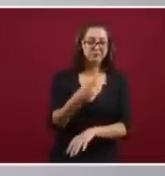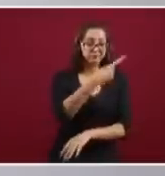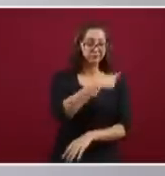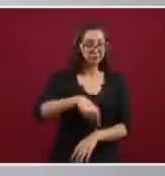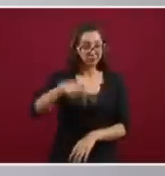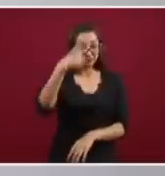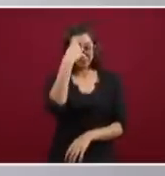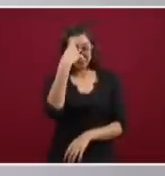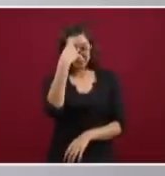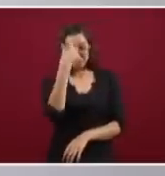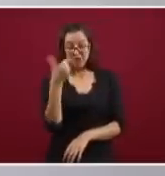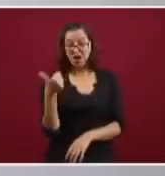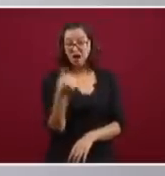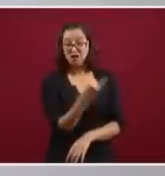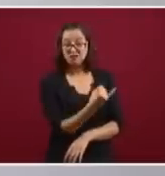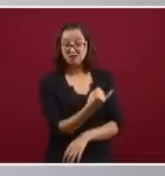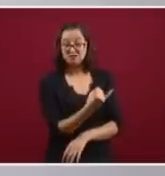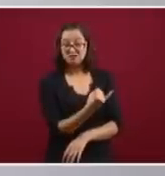es